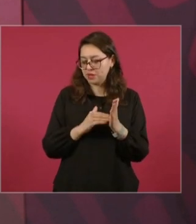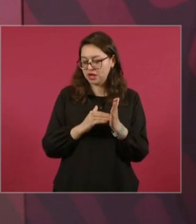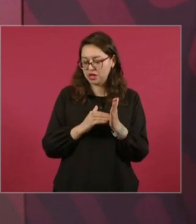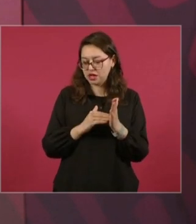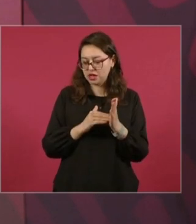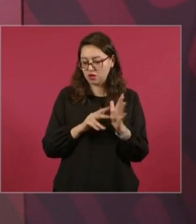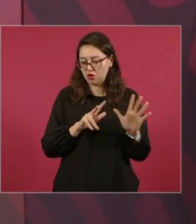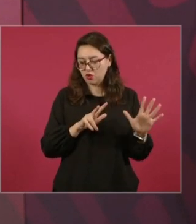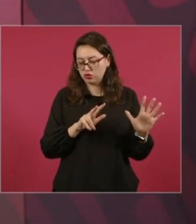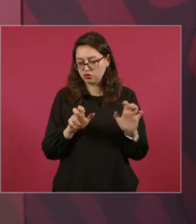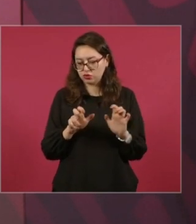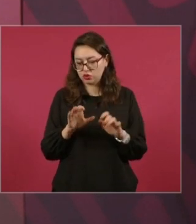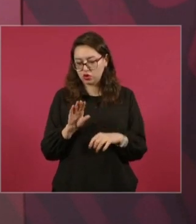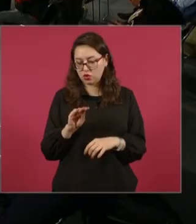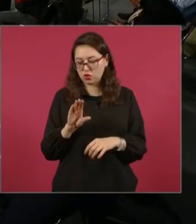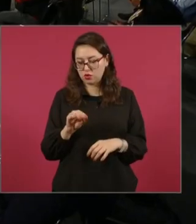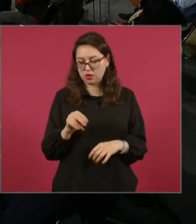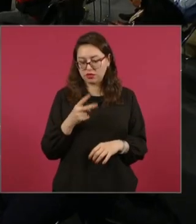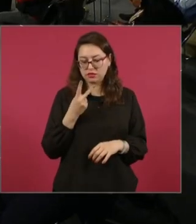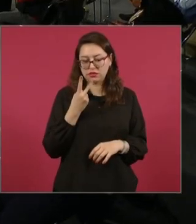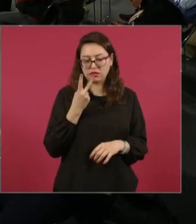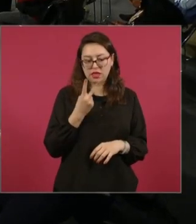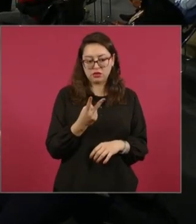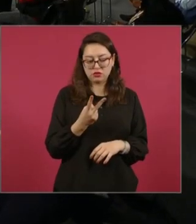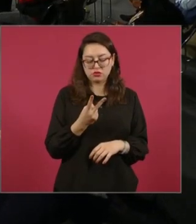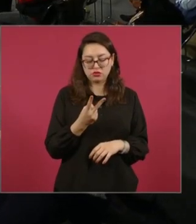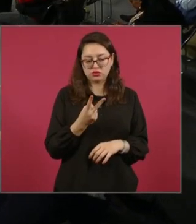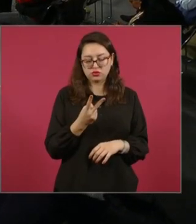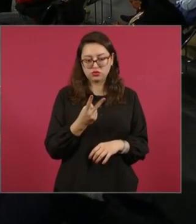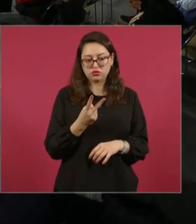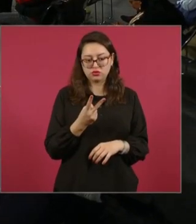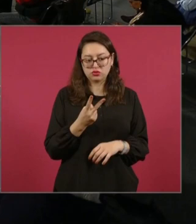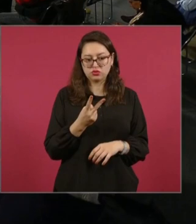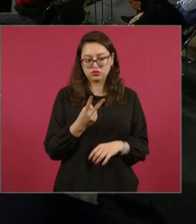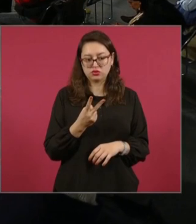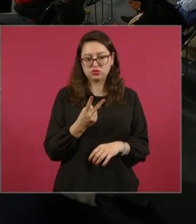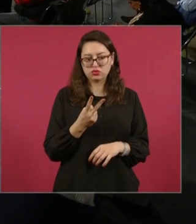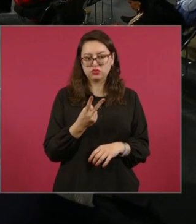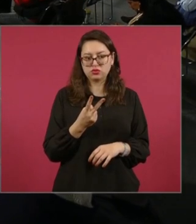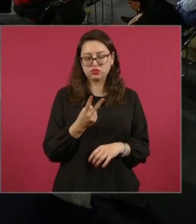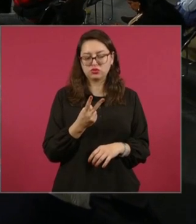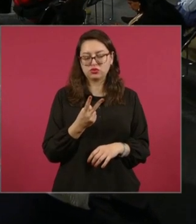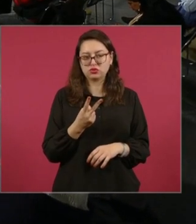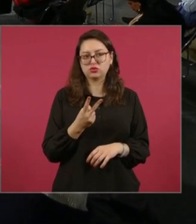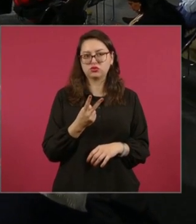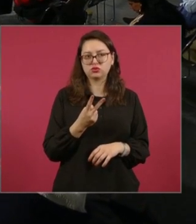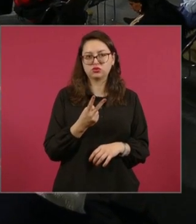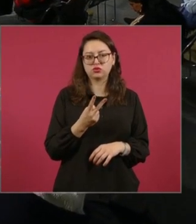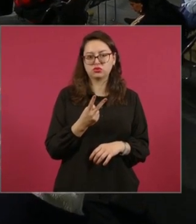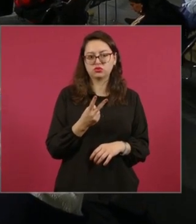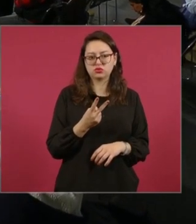1892, 18 años antes de que